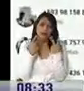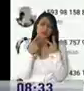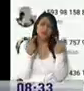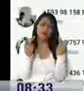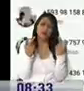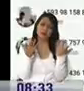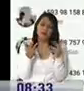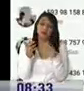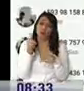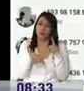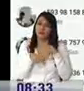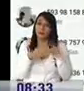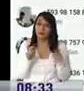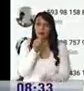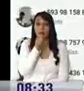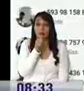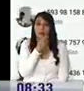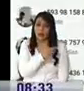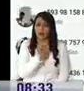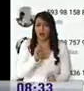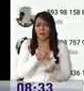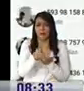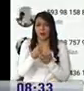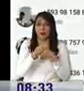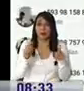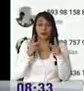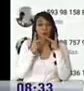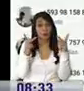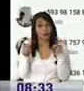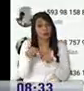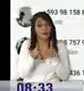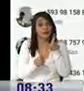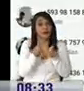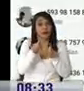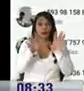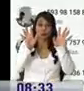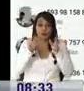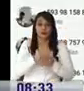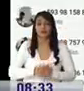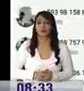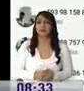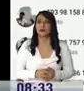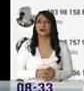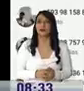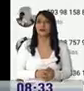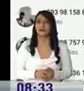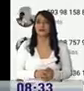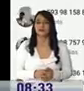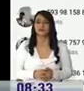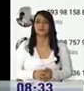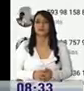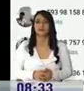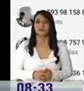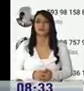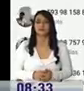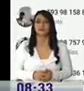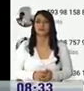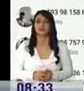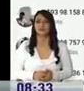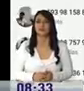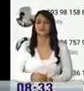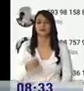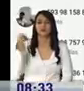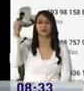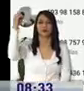que averiguarlo habrá que averiguarlo si es público averigüen si es privado ni modo pague los $ mire a medio de día focos